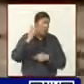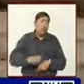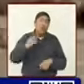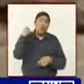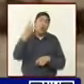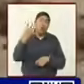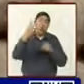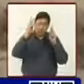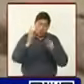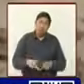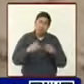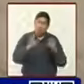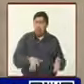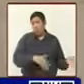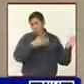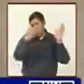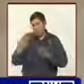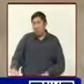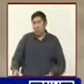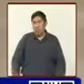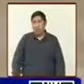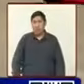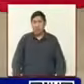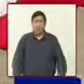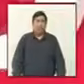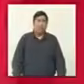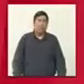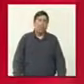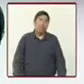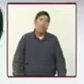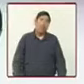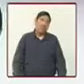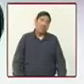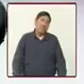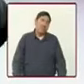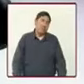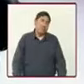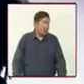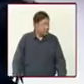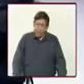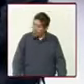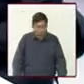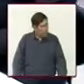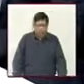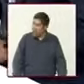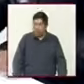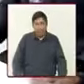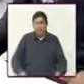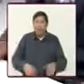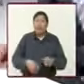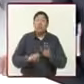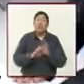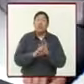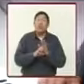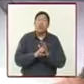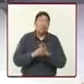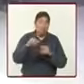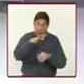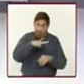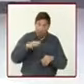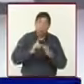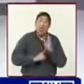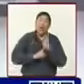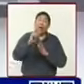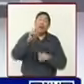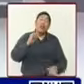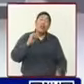fallecidas. con relación a la represa de Alto Miyuni, el